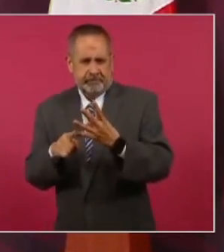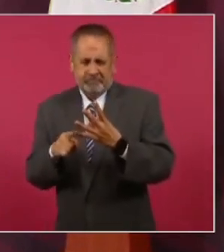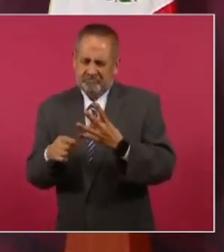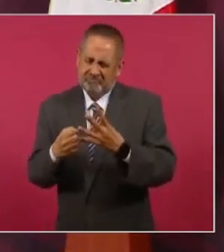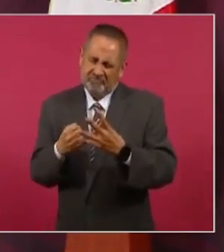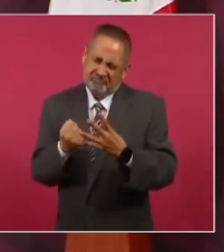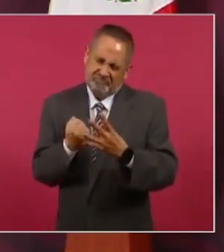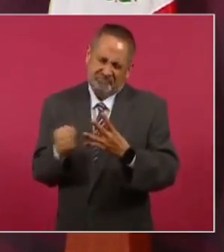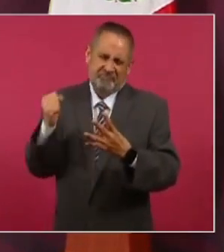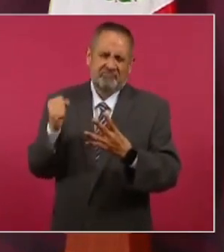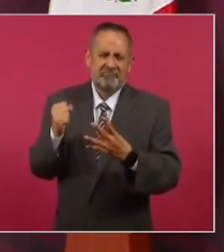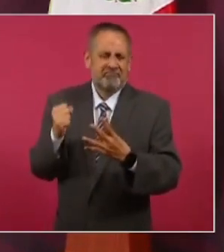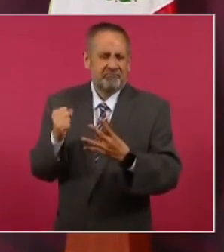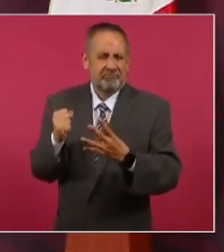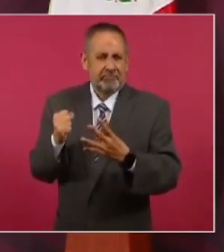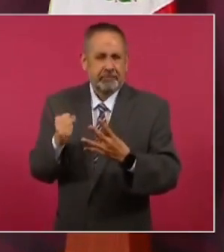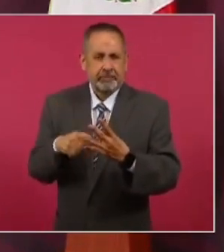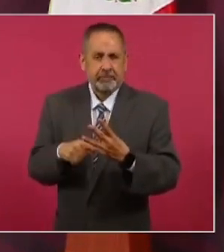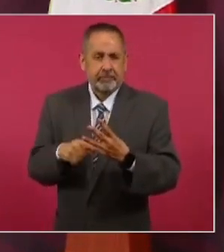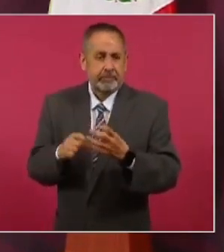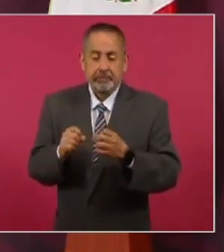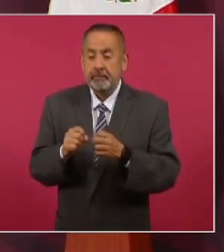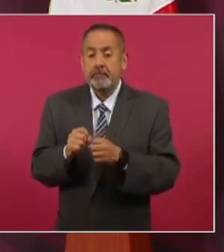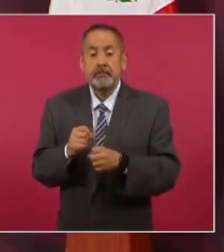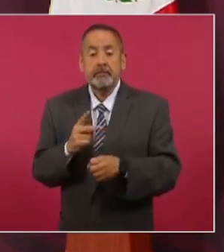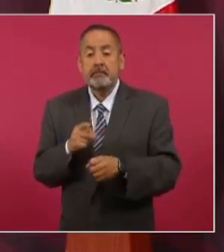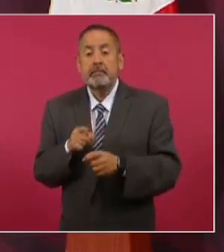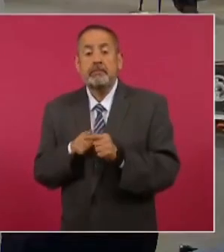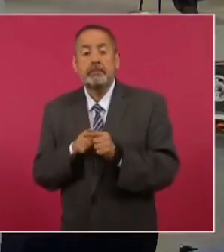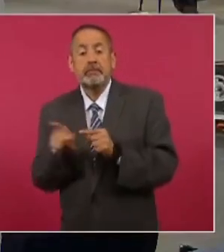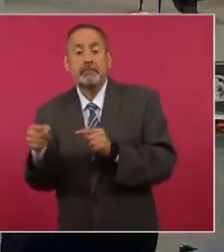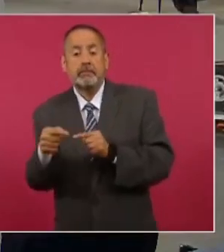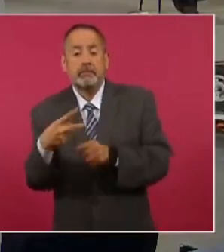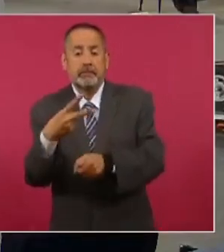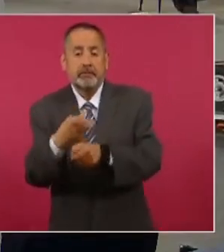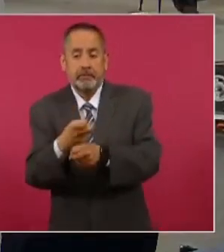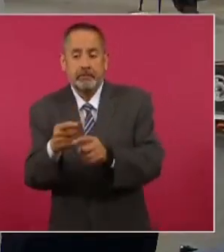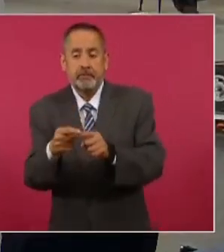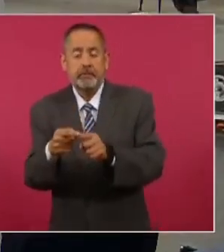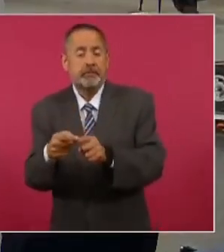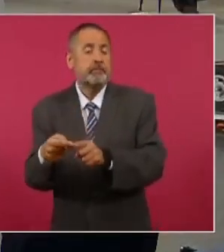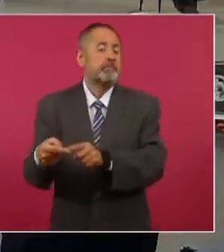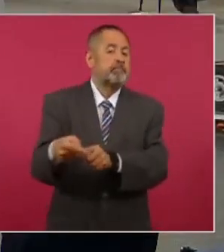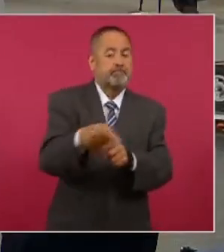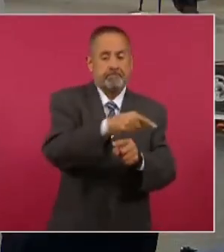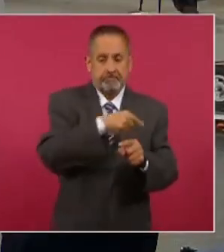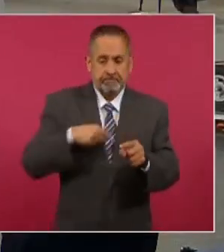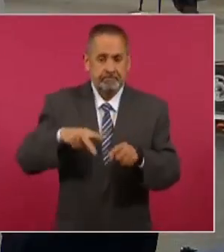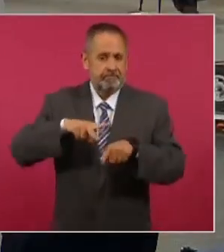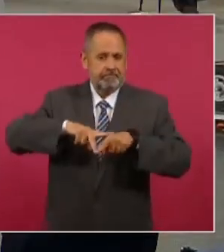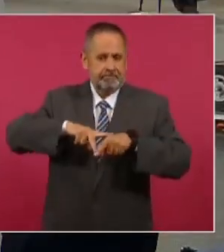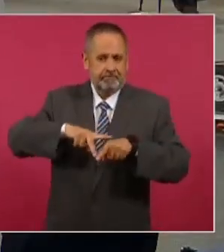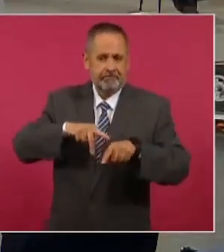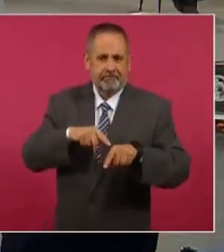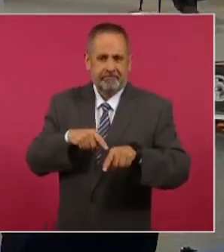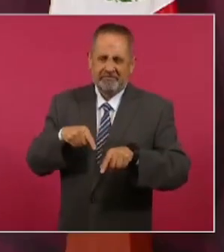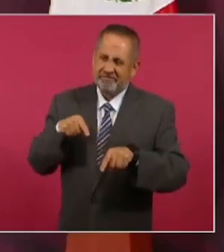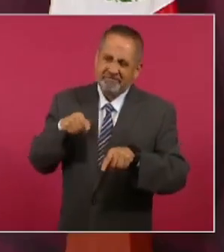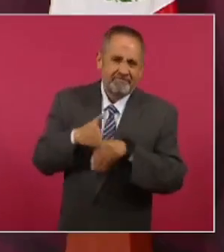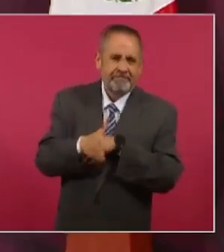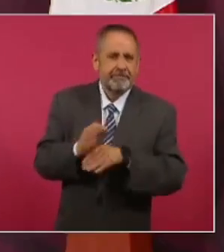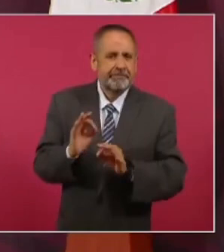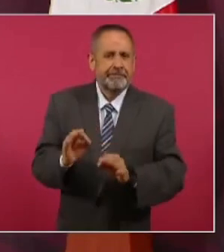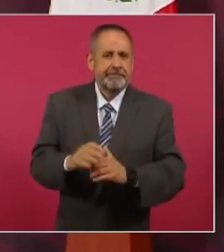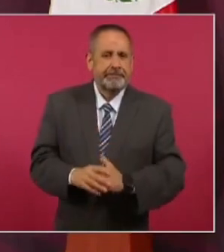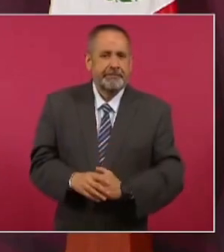extra base corre de segunda podemos tener una situación de corrida esa es la pasión en